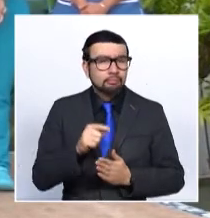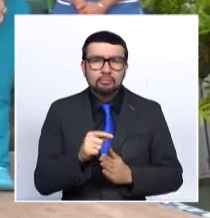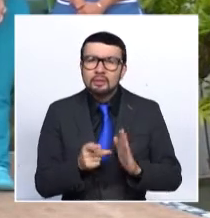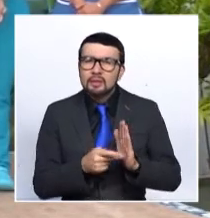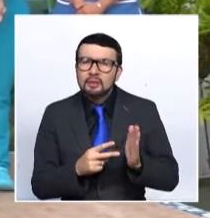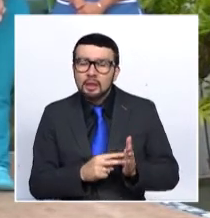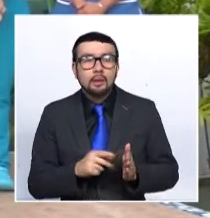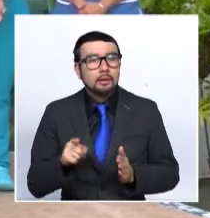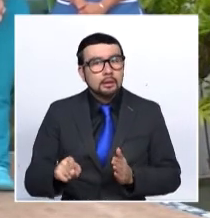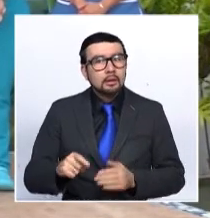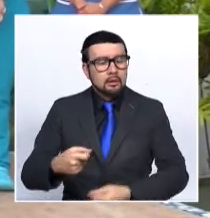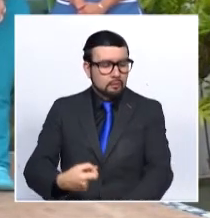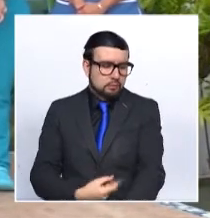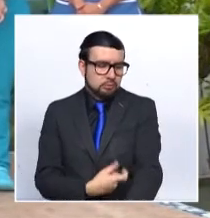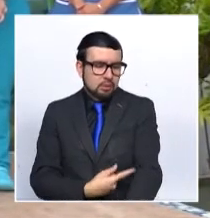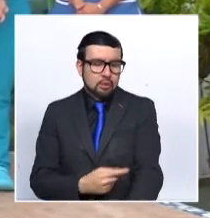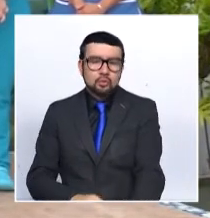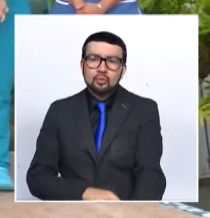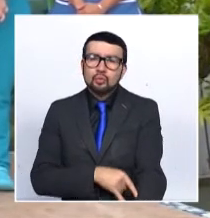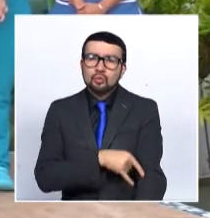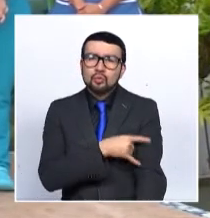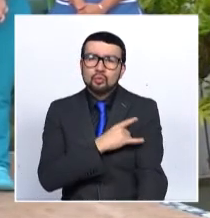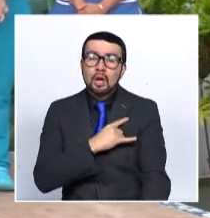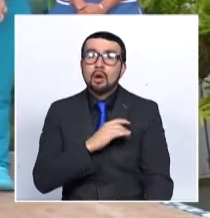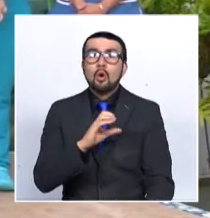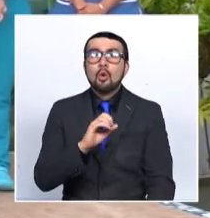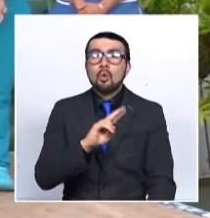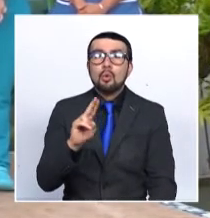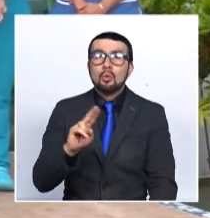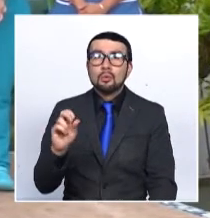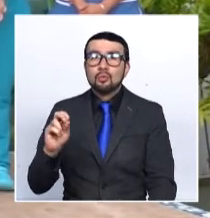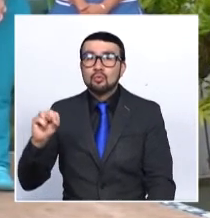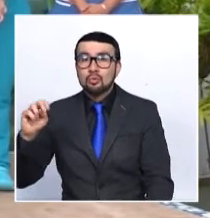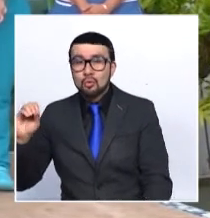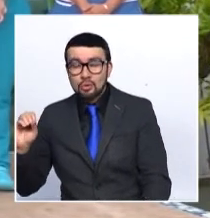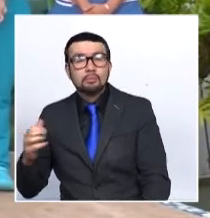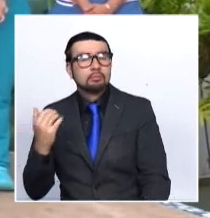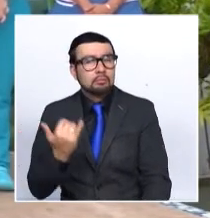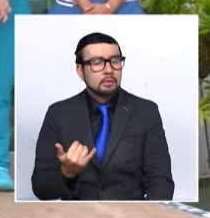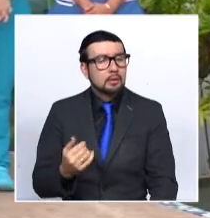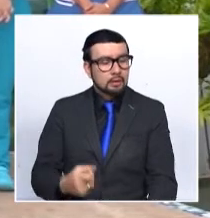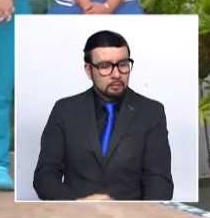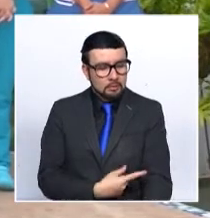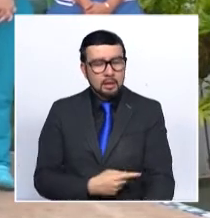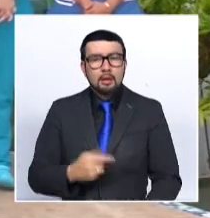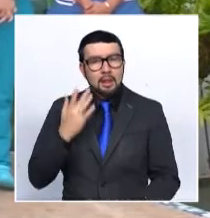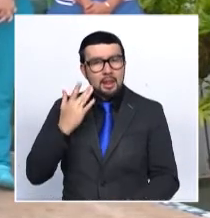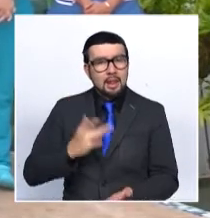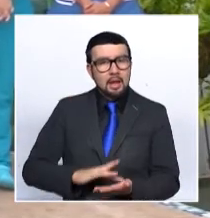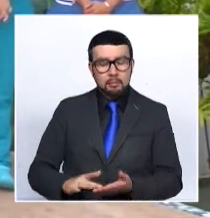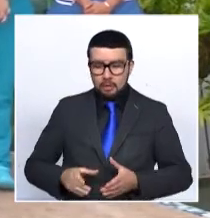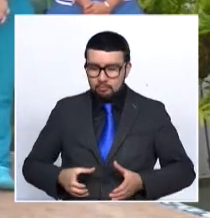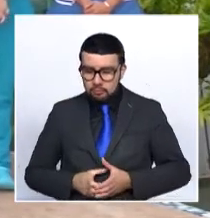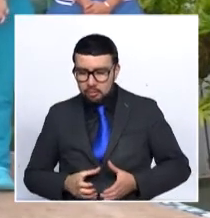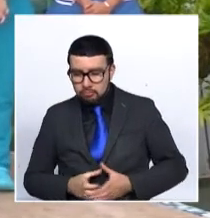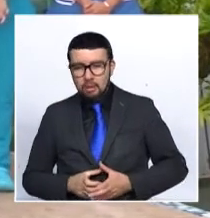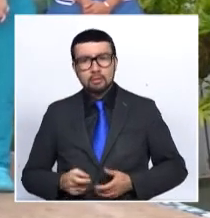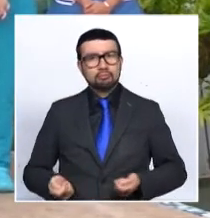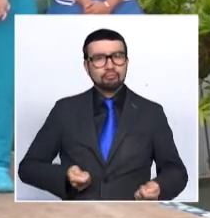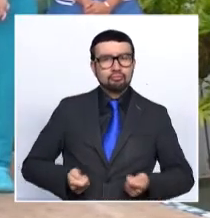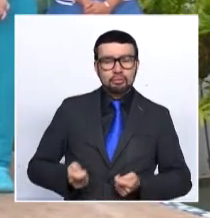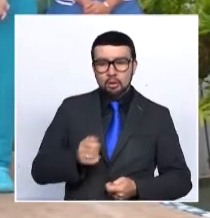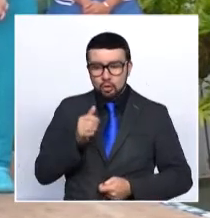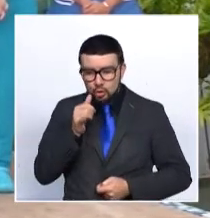sueros ozonizados con unas inyecciones que van a limpiar el hígado, el páncreas, el intestino, el sistema linfático, el sistema